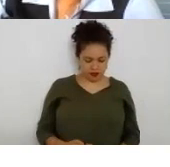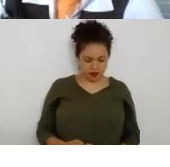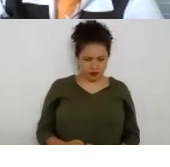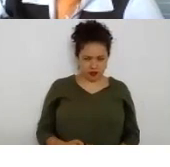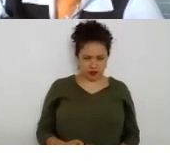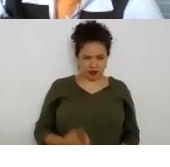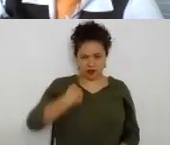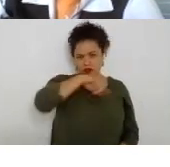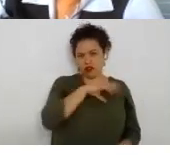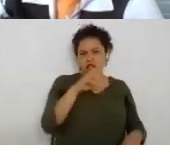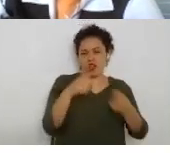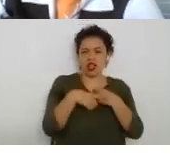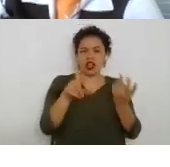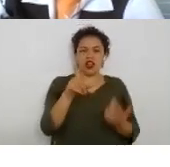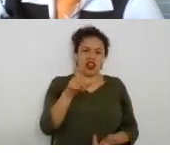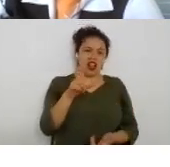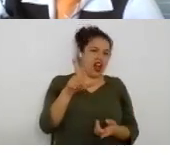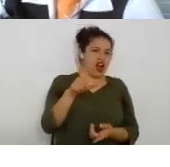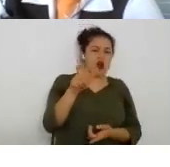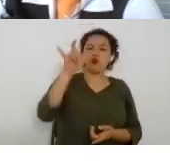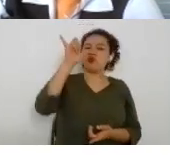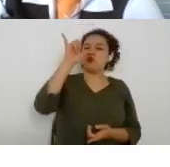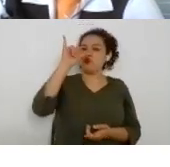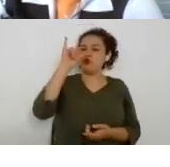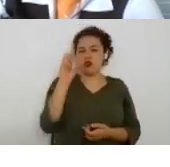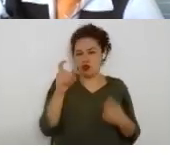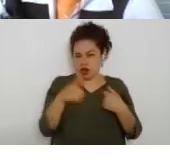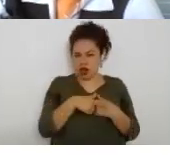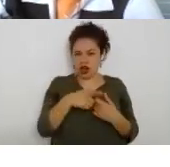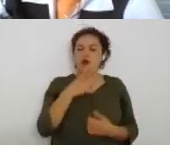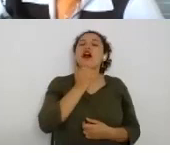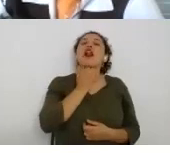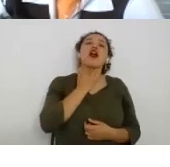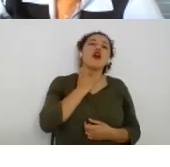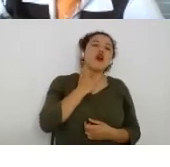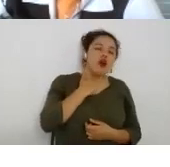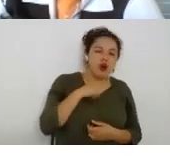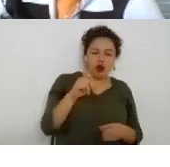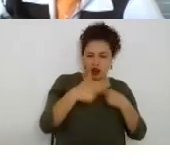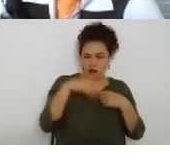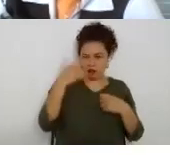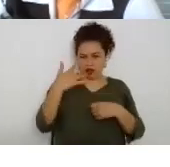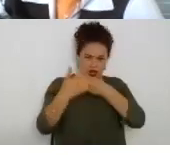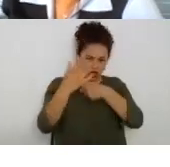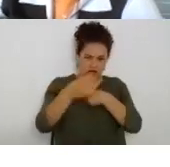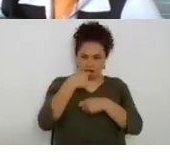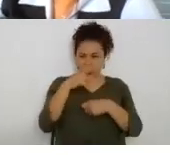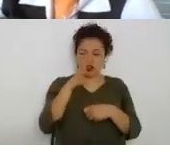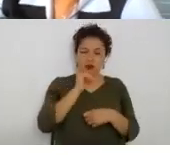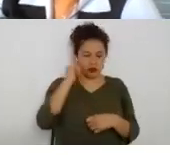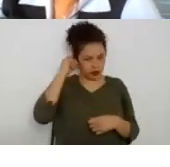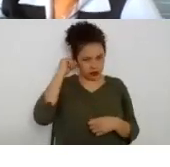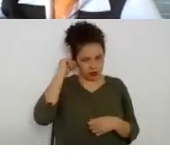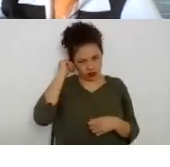líquido a la víctima, ni algún tipo de alcohol, ni algún analgésico, nada. ¿Ok? ¿Por qué? Porque eso